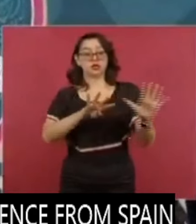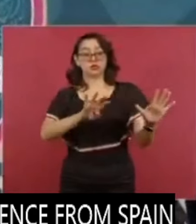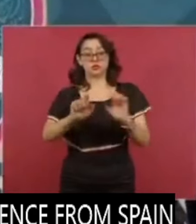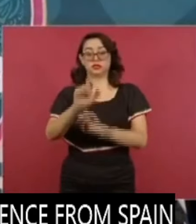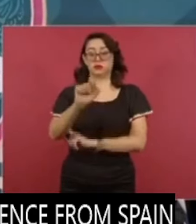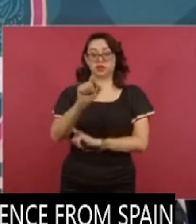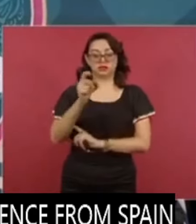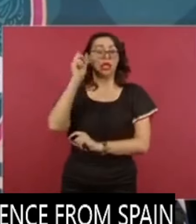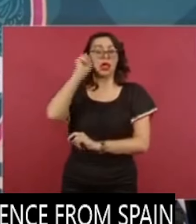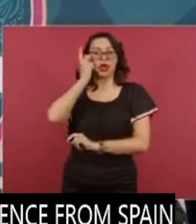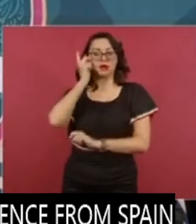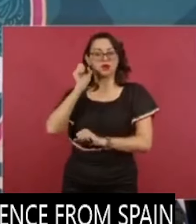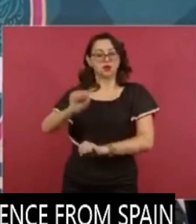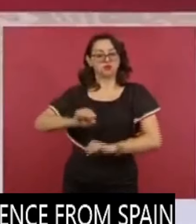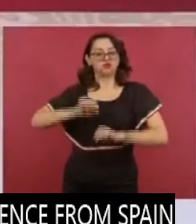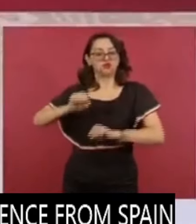de 1920.